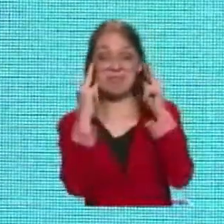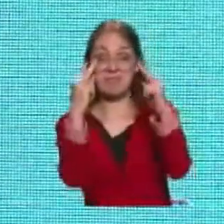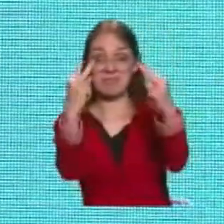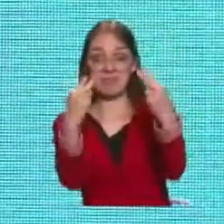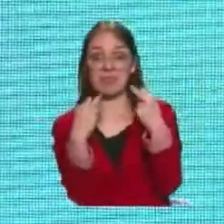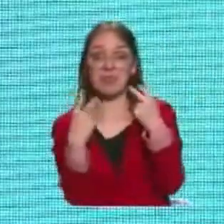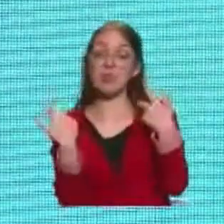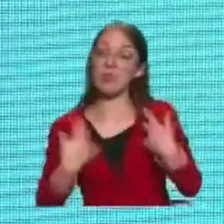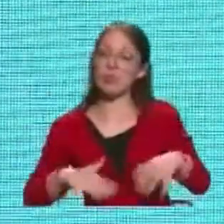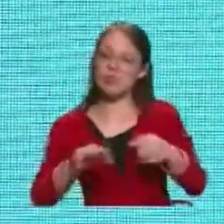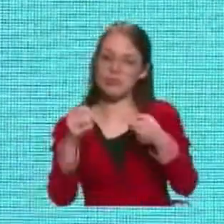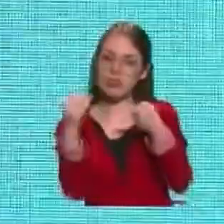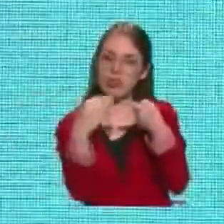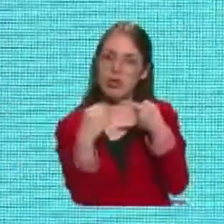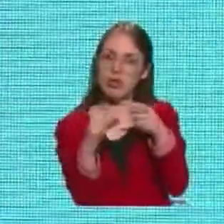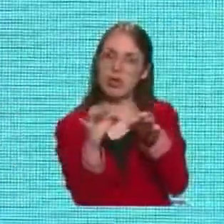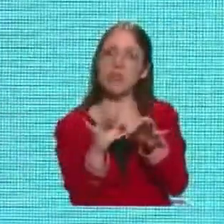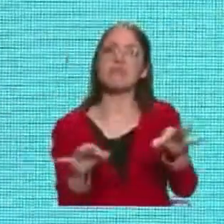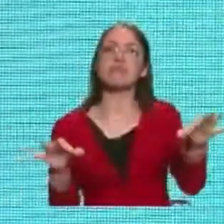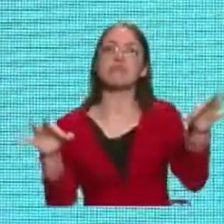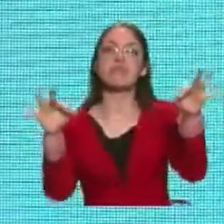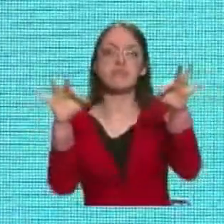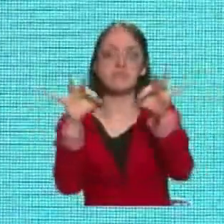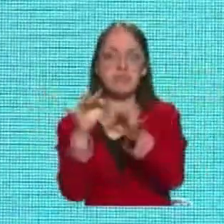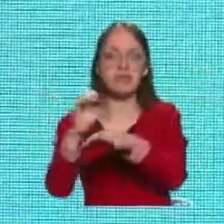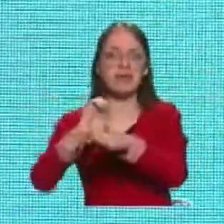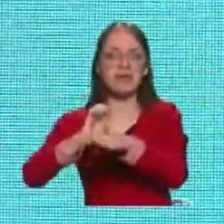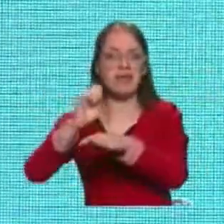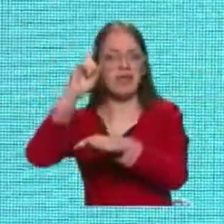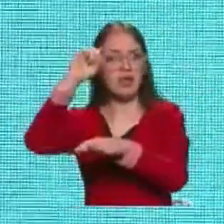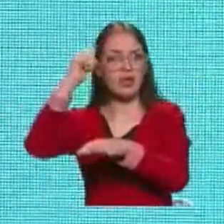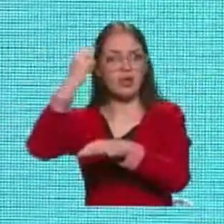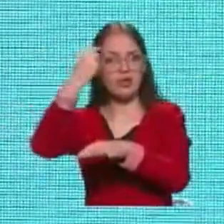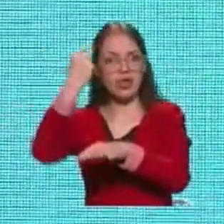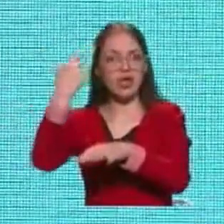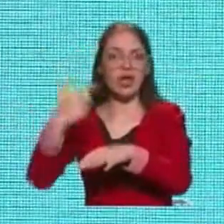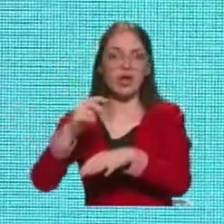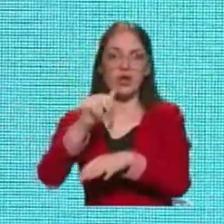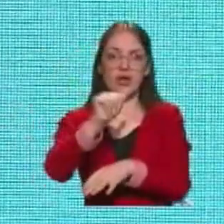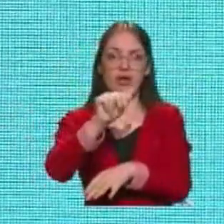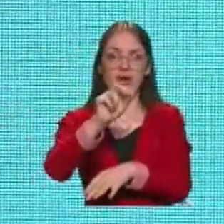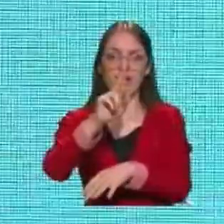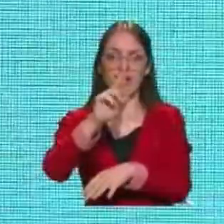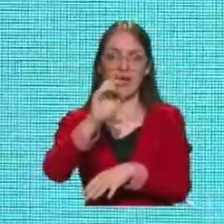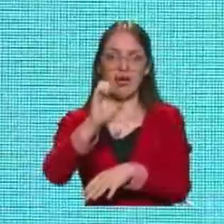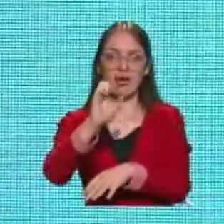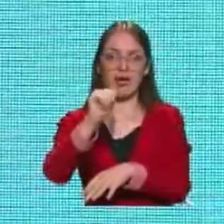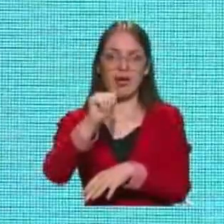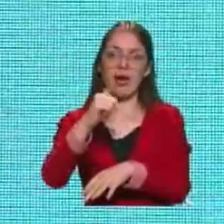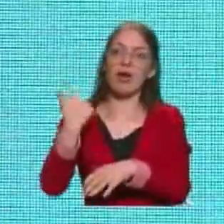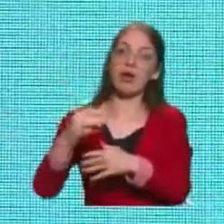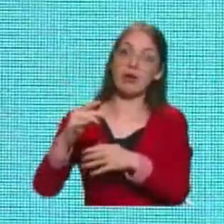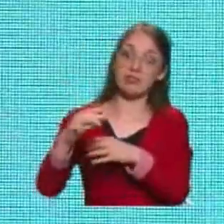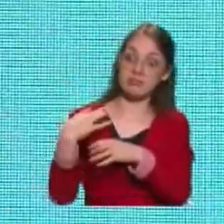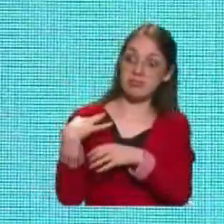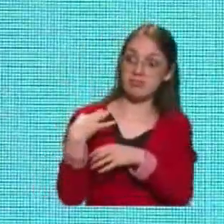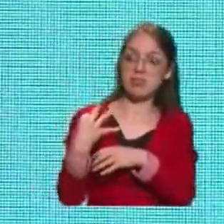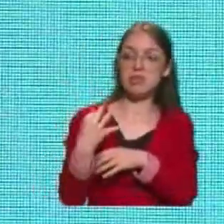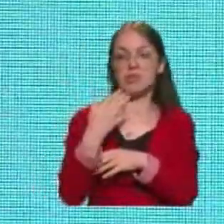muy importante realizado por el área metropolitana y le agradezco la invitación que me hicieron para estar acá presente